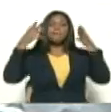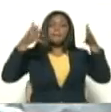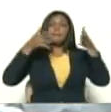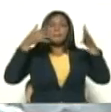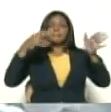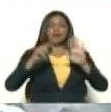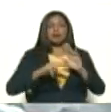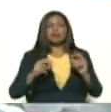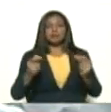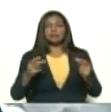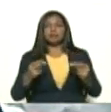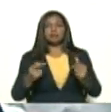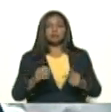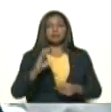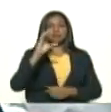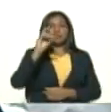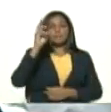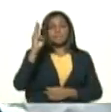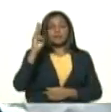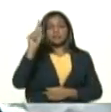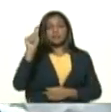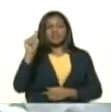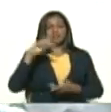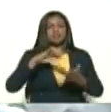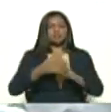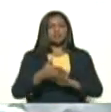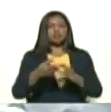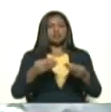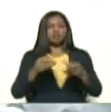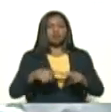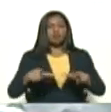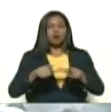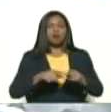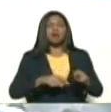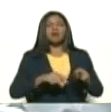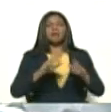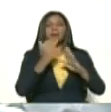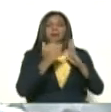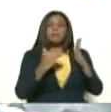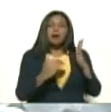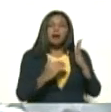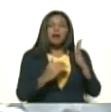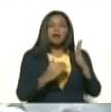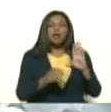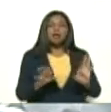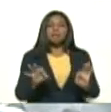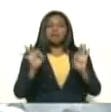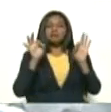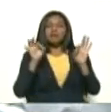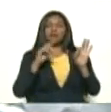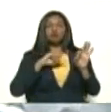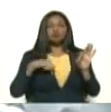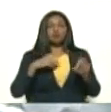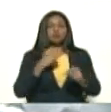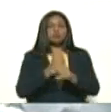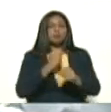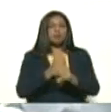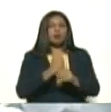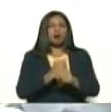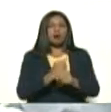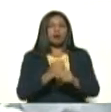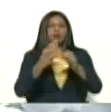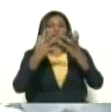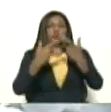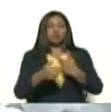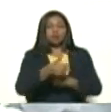la activación de los CPT, sobre todo en las áreas estratégicas y esenciales, hemos hecho un trabajo industria